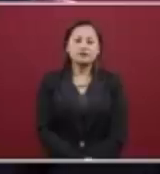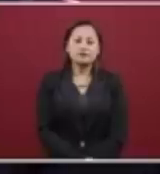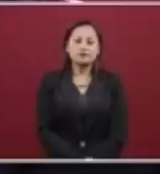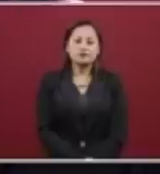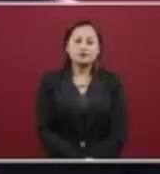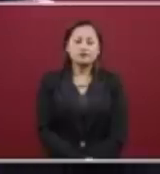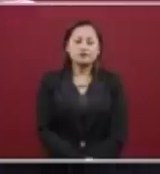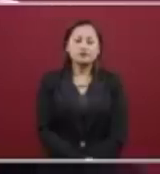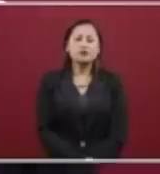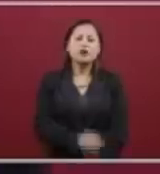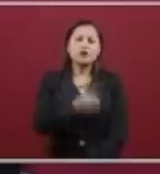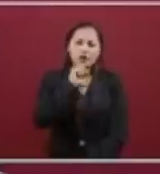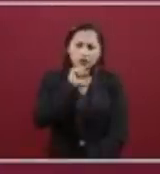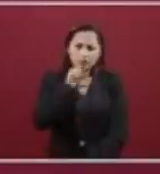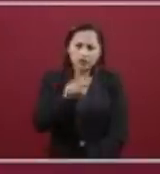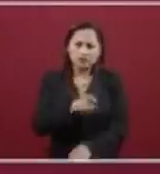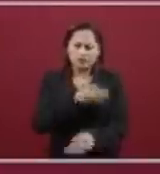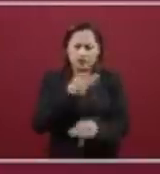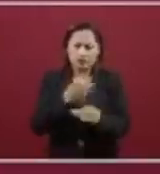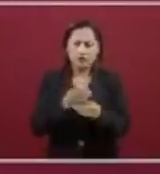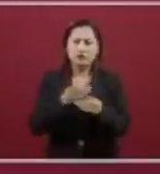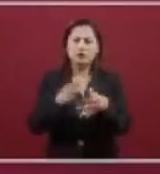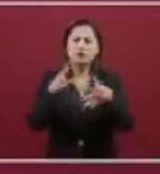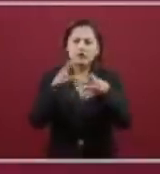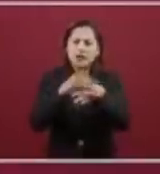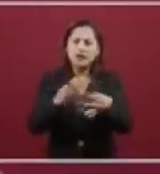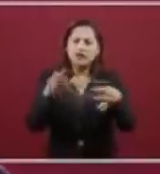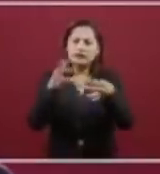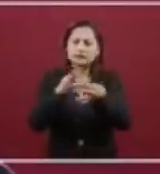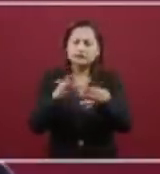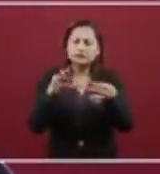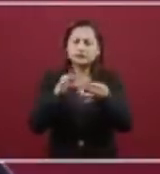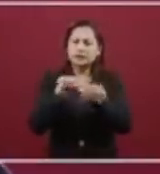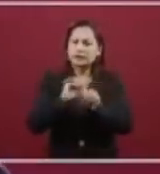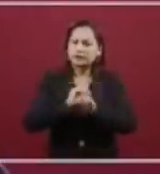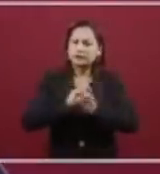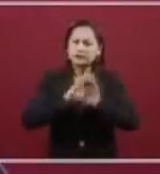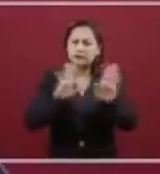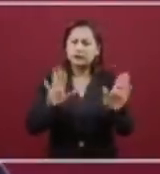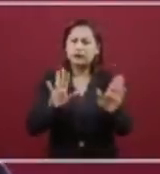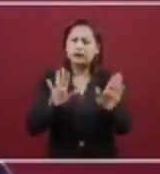el porqué de la cancelación de la construcción d